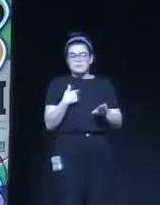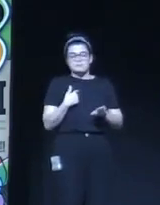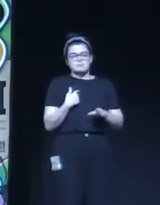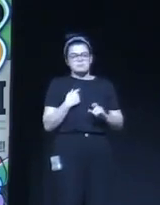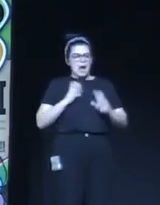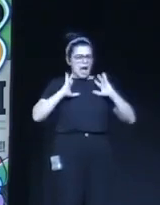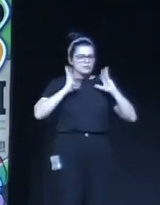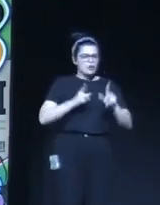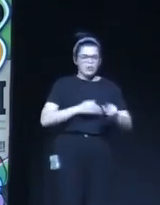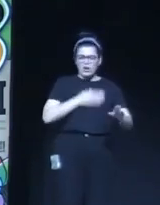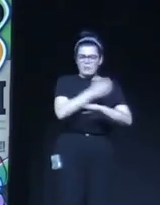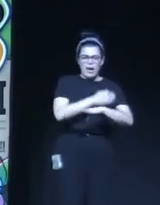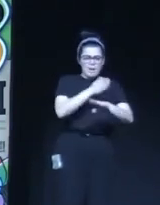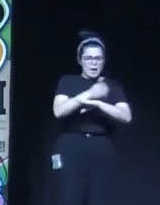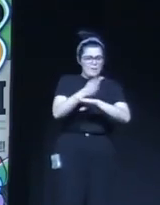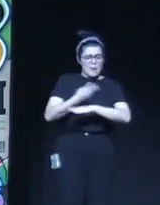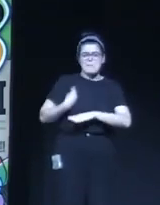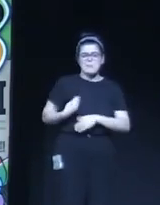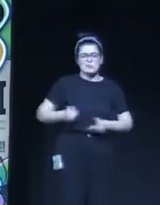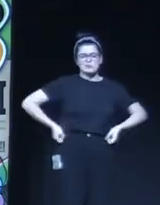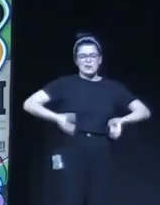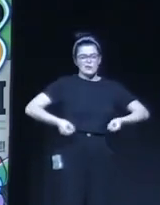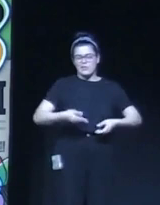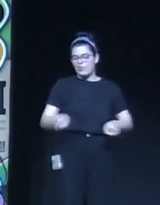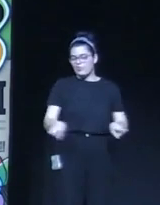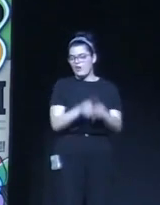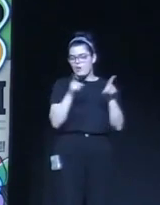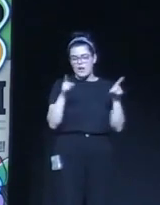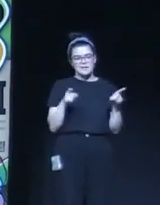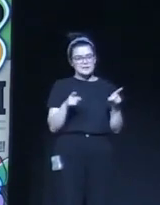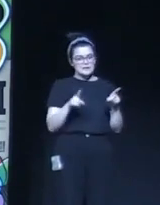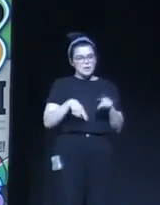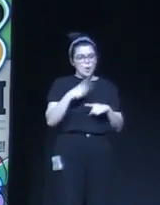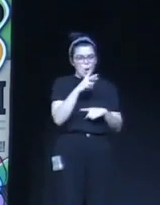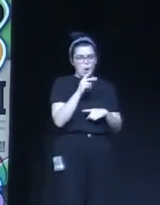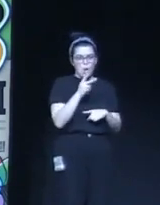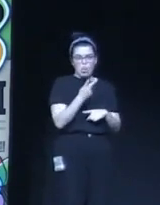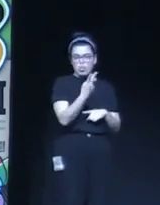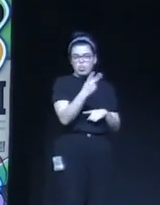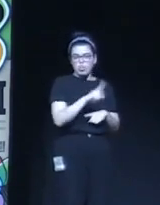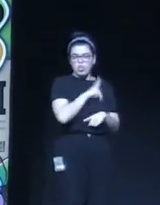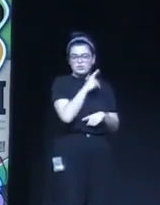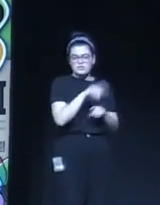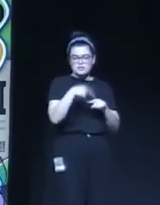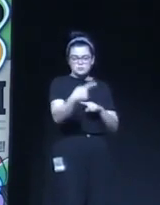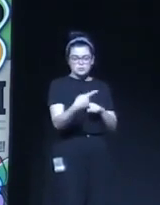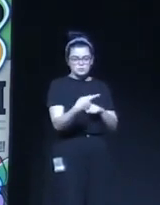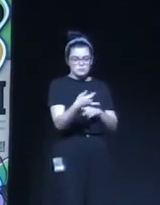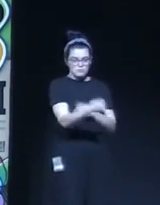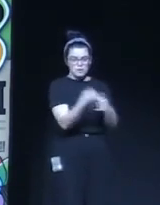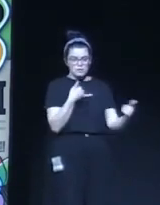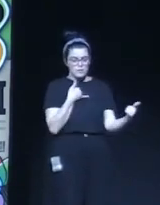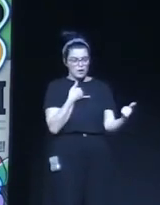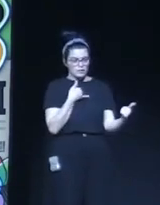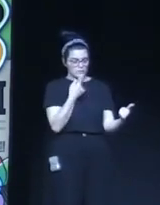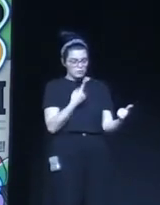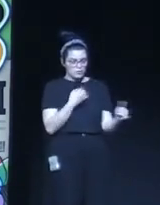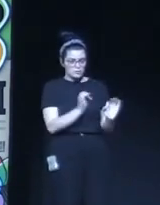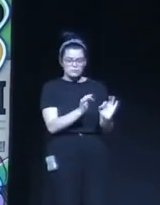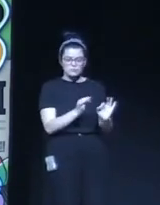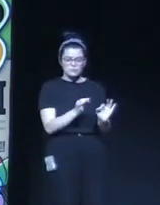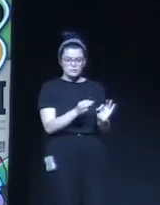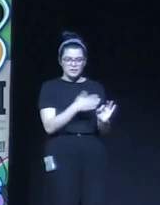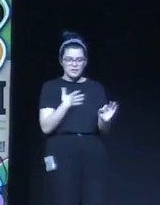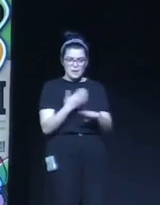A todo, aunque sea en silla de ruedas. Y luego a los 2 días me llama y me dice eso y